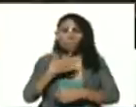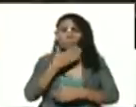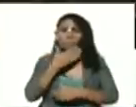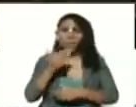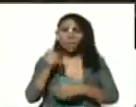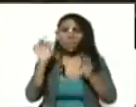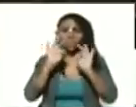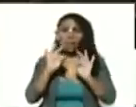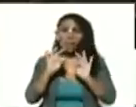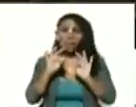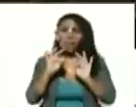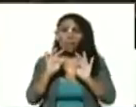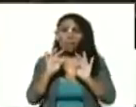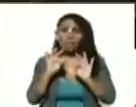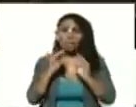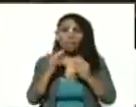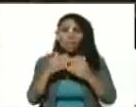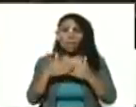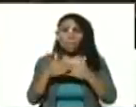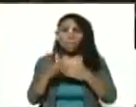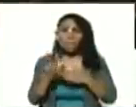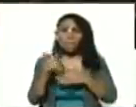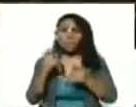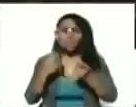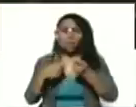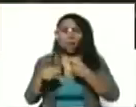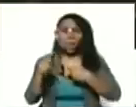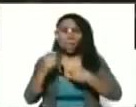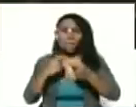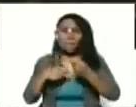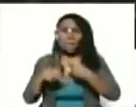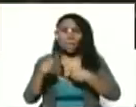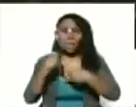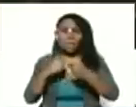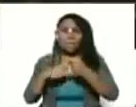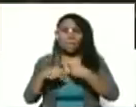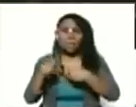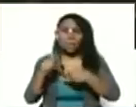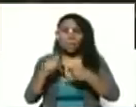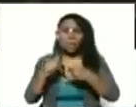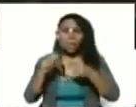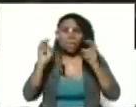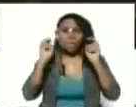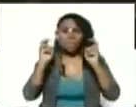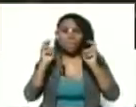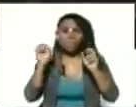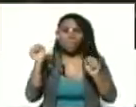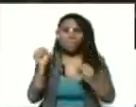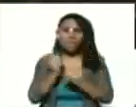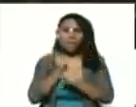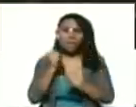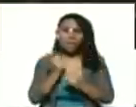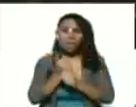la flexibilización en el sector comercio, ¿verdad? En el sector trabajo,